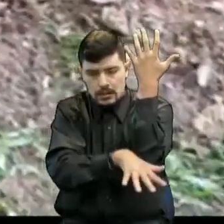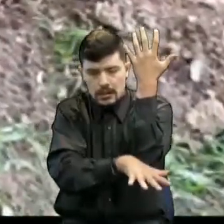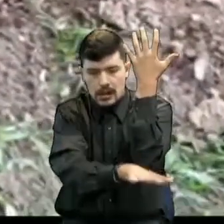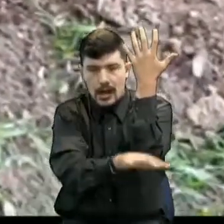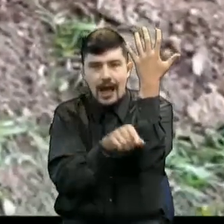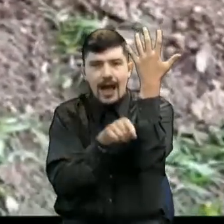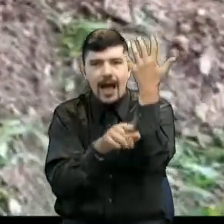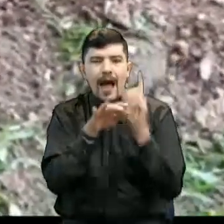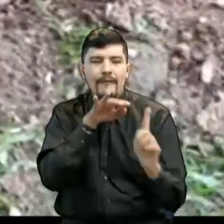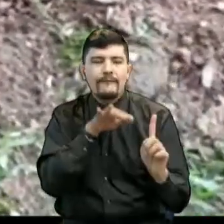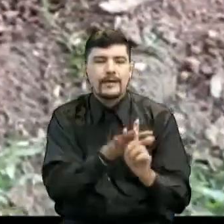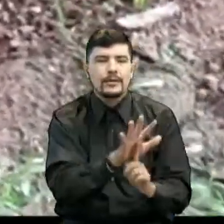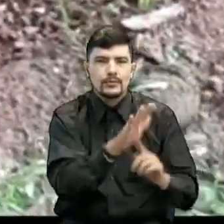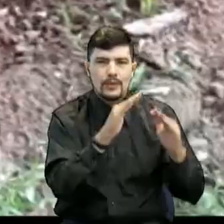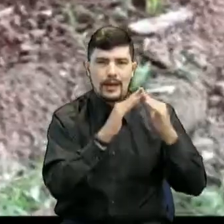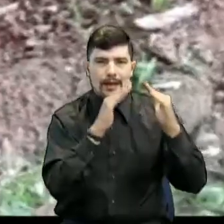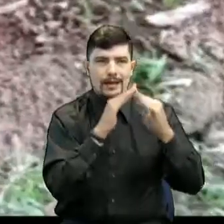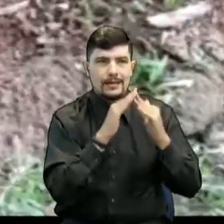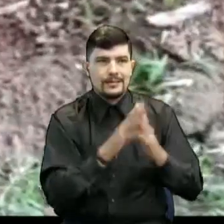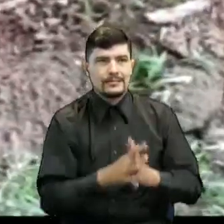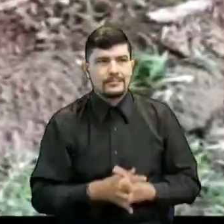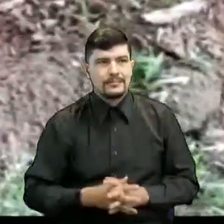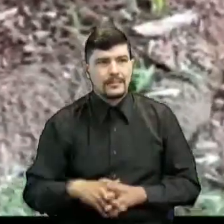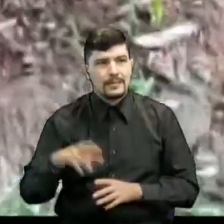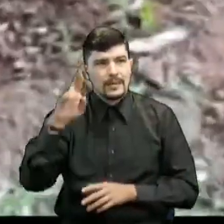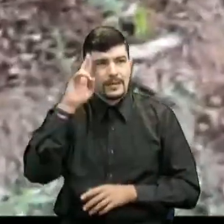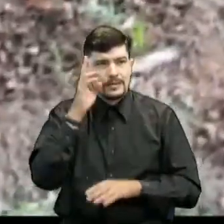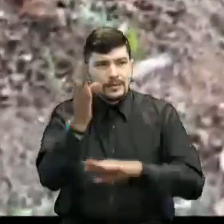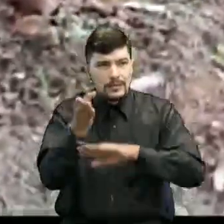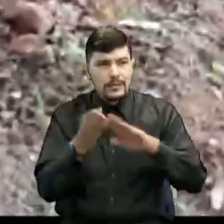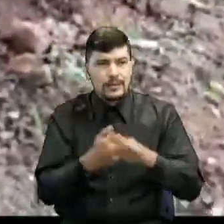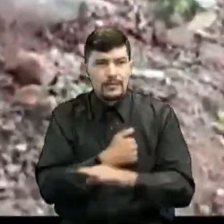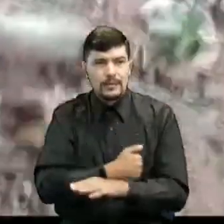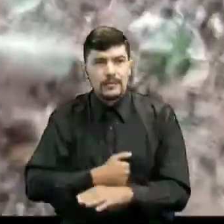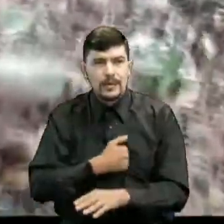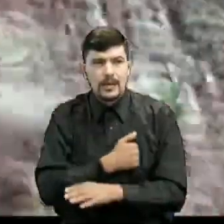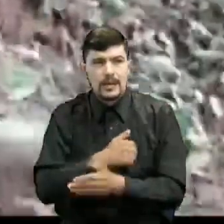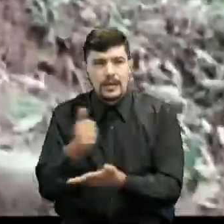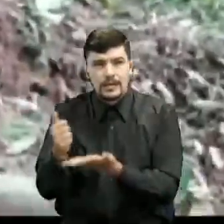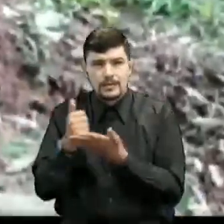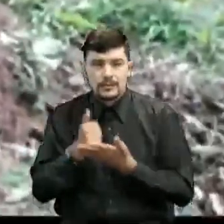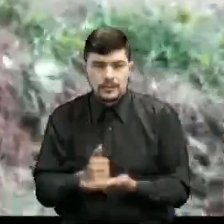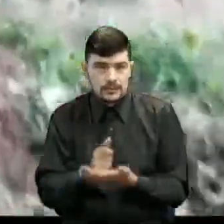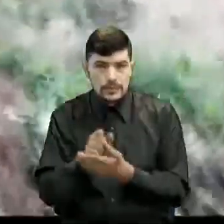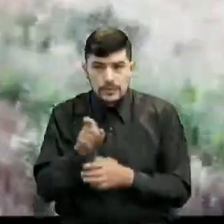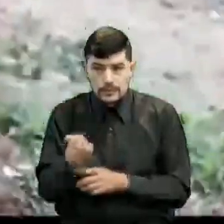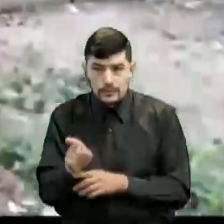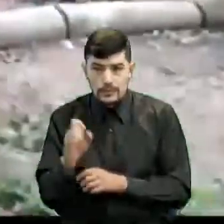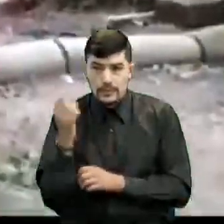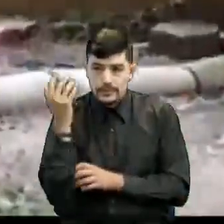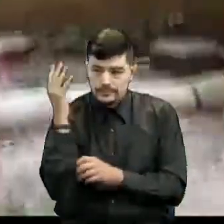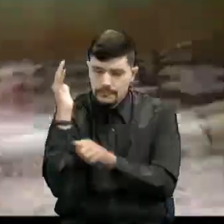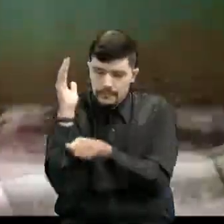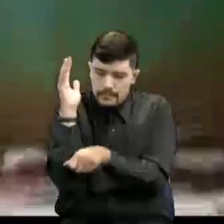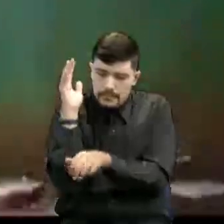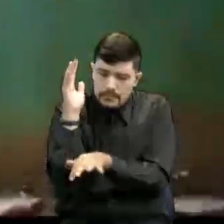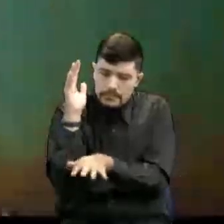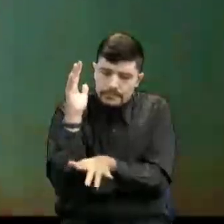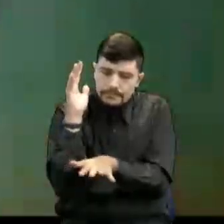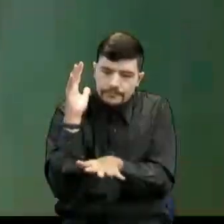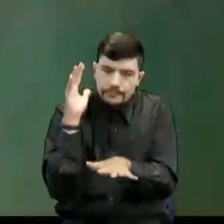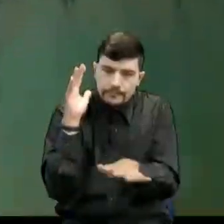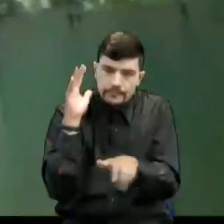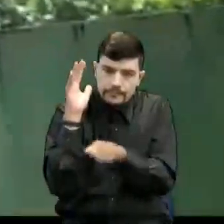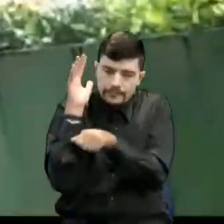una colaboración, a ver si nos pueden ayudar a arreglar el problema de este árbol que se está metiendo todas las raíces al